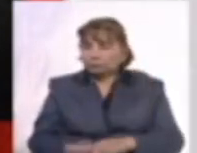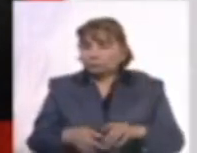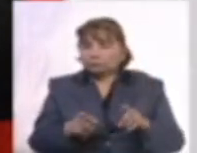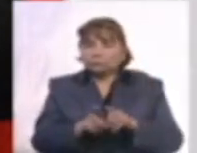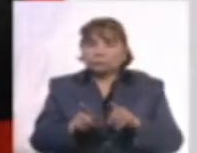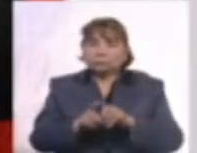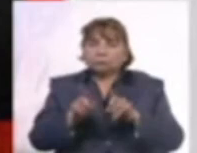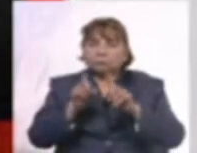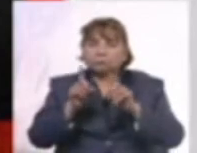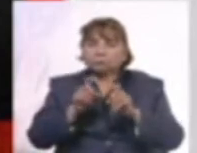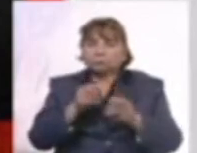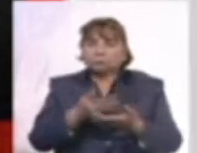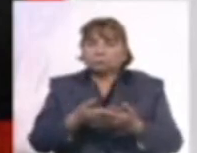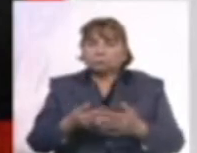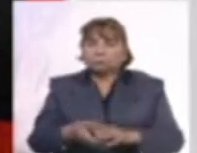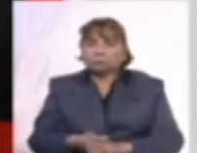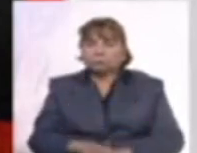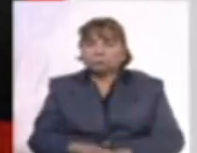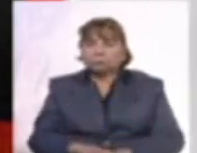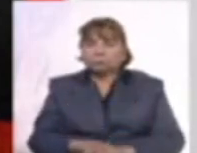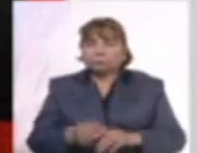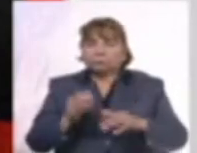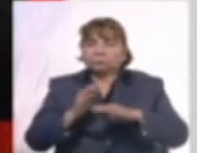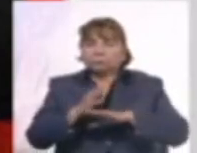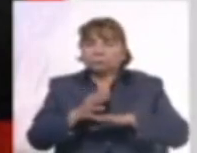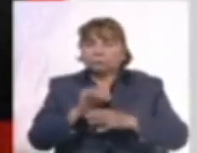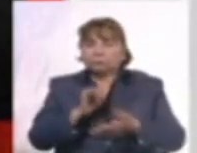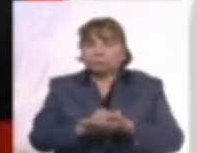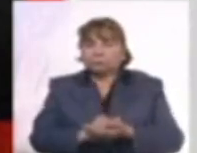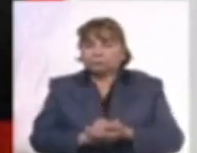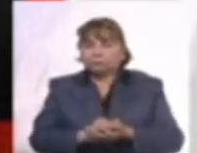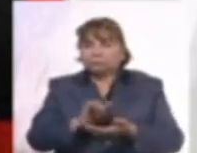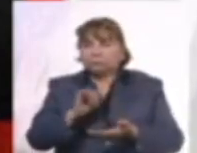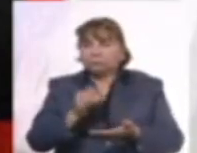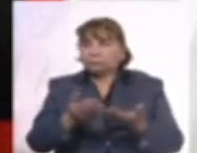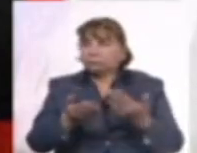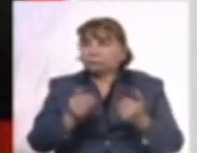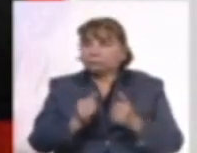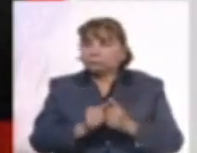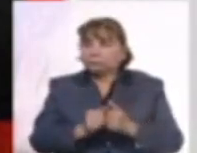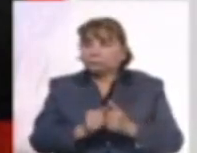también preguntarle, presidente, a través suyo,